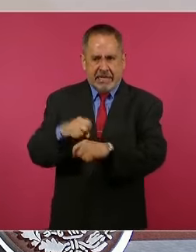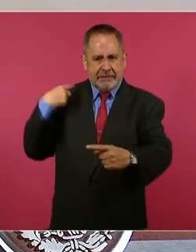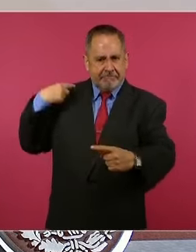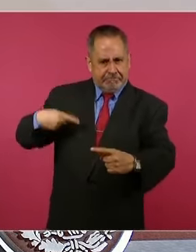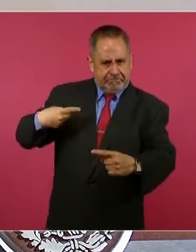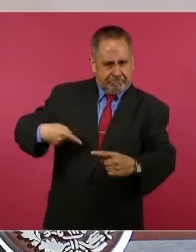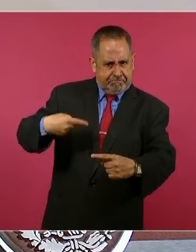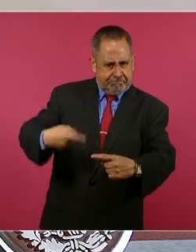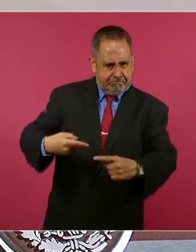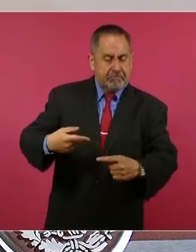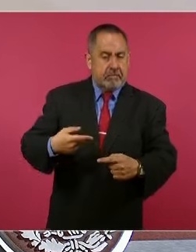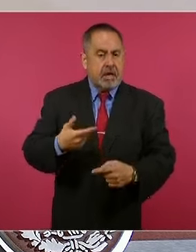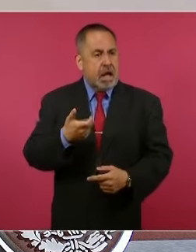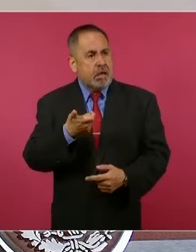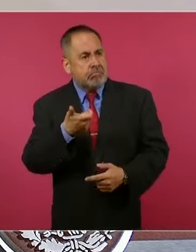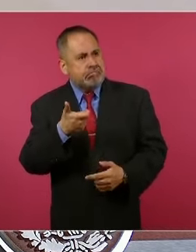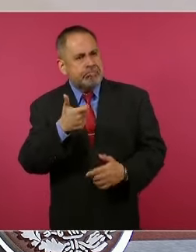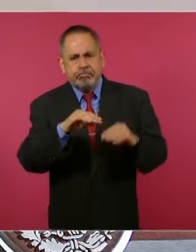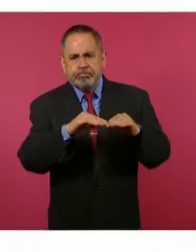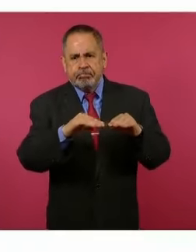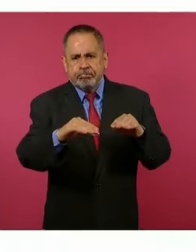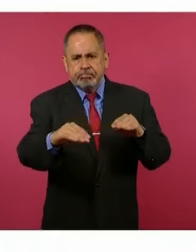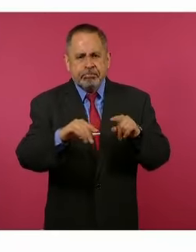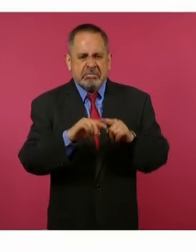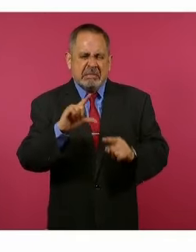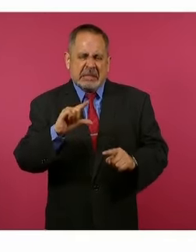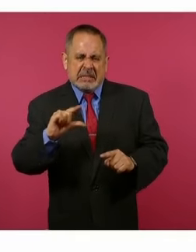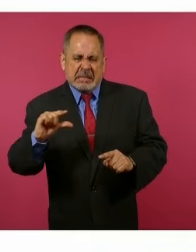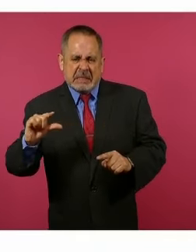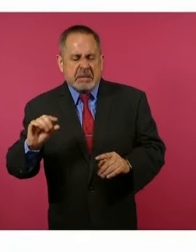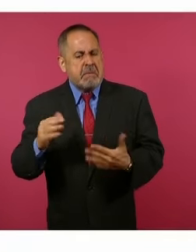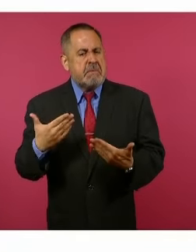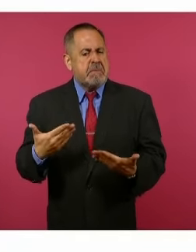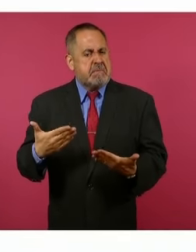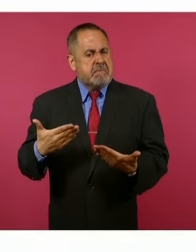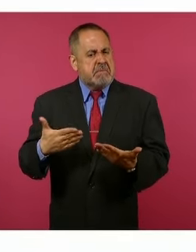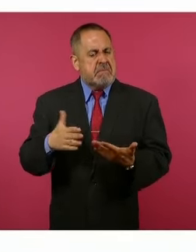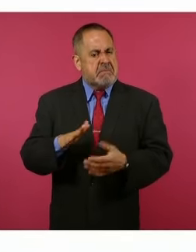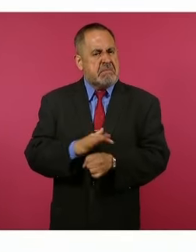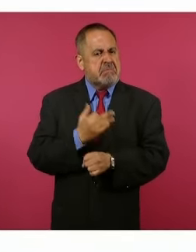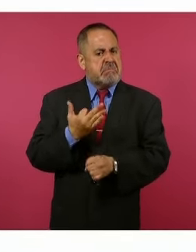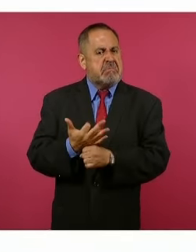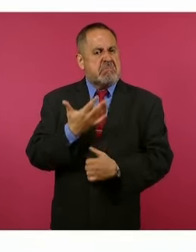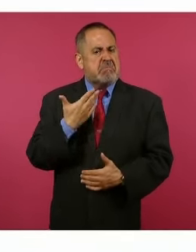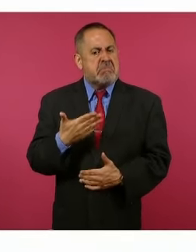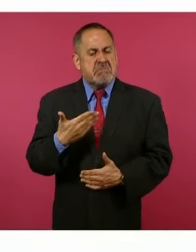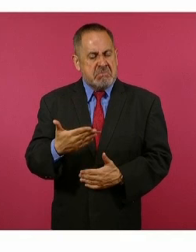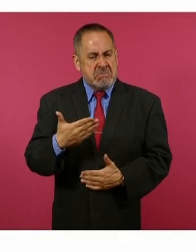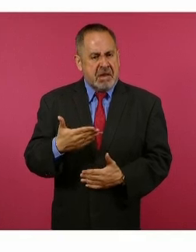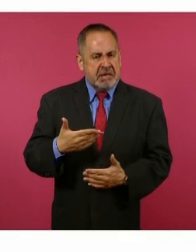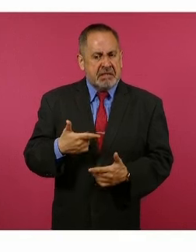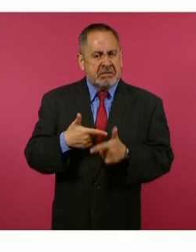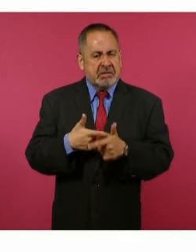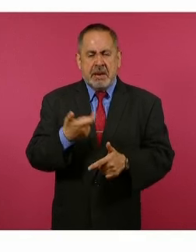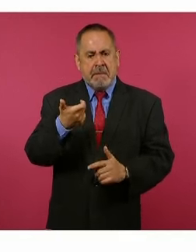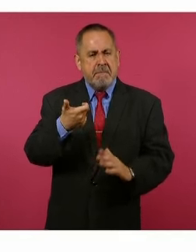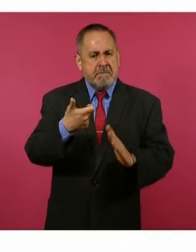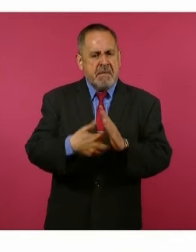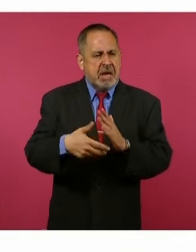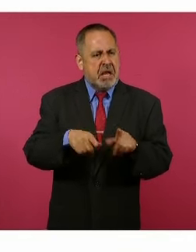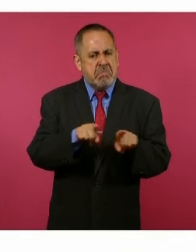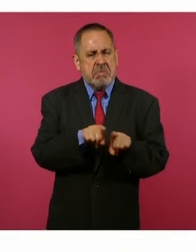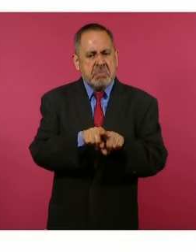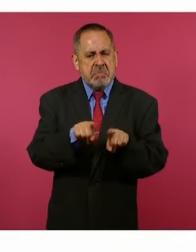litro bastante estables y bajando poco a poco aunque sea centavos pero de manera constante seguimos teniendo precios muy